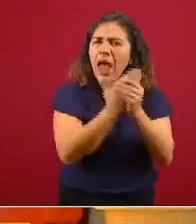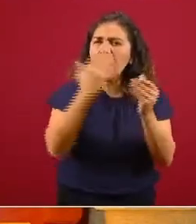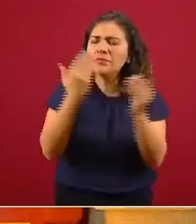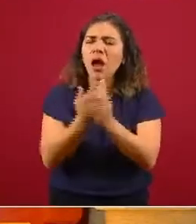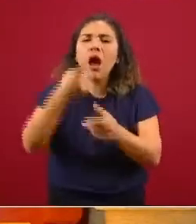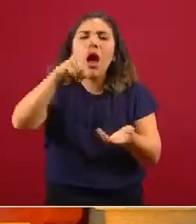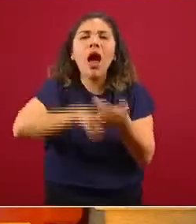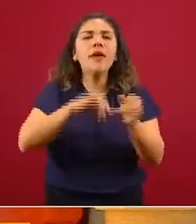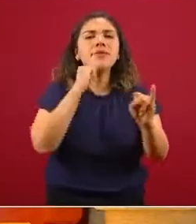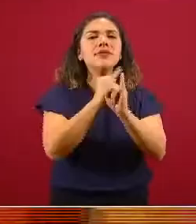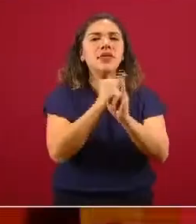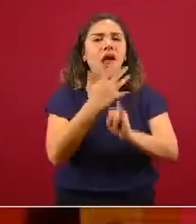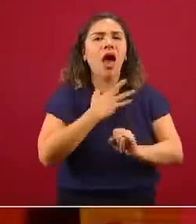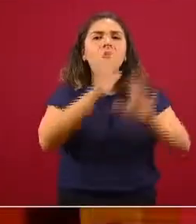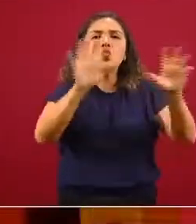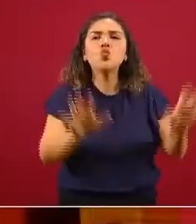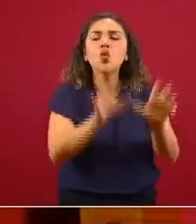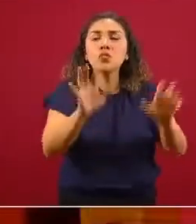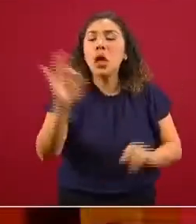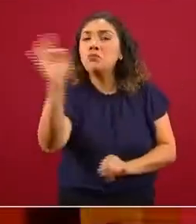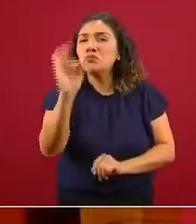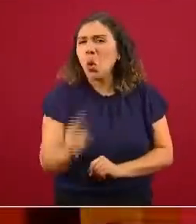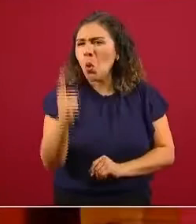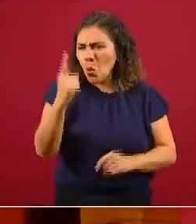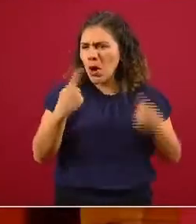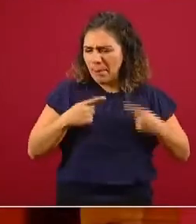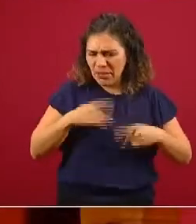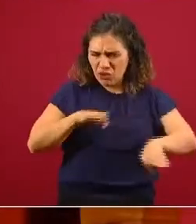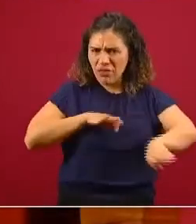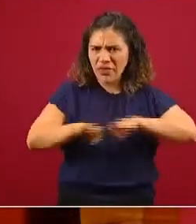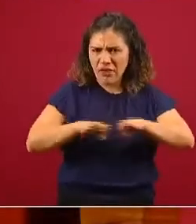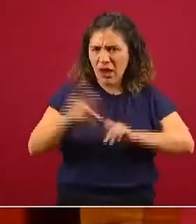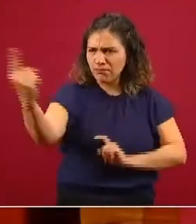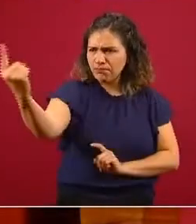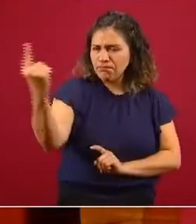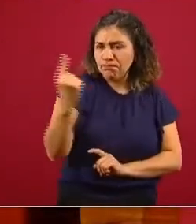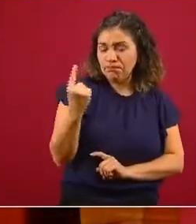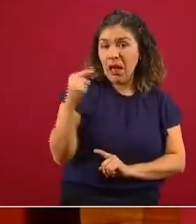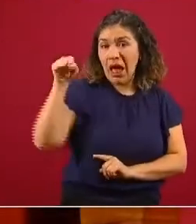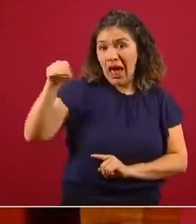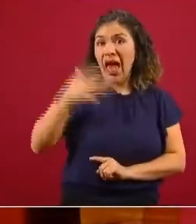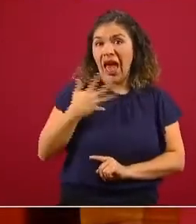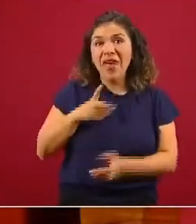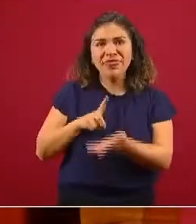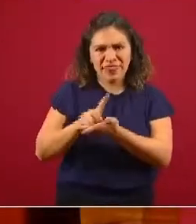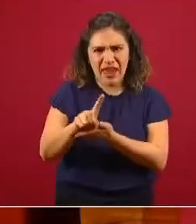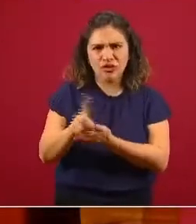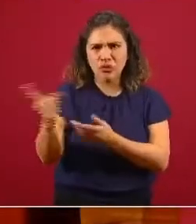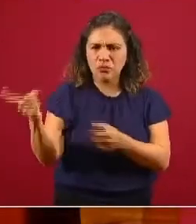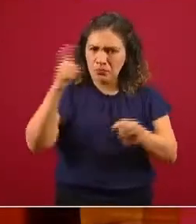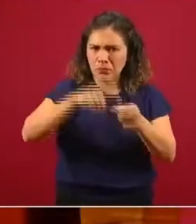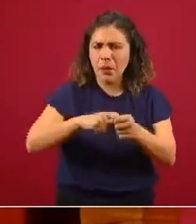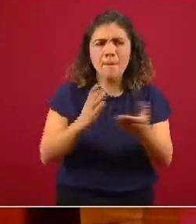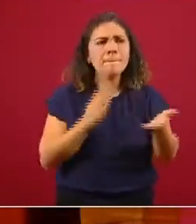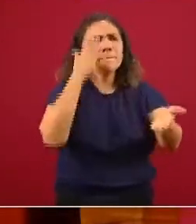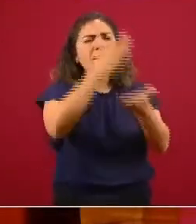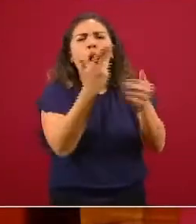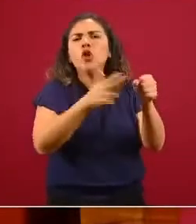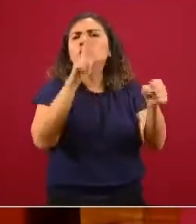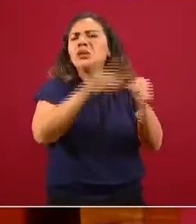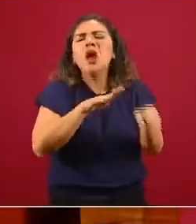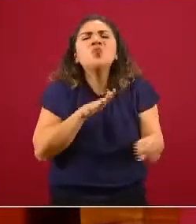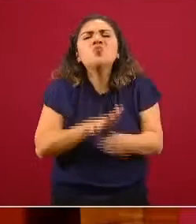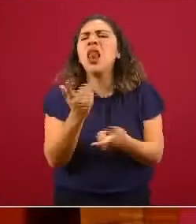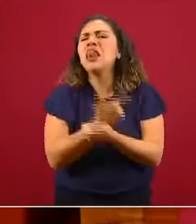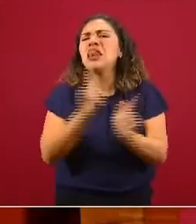forma electrónica. Si un trabajador, un derechohabiente va al hospital que ustedes